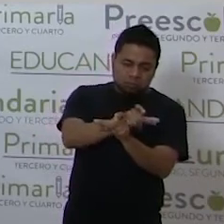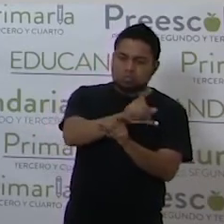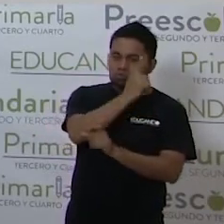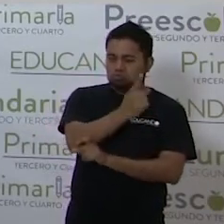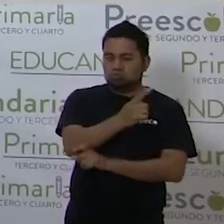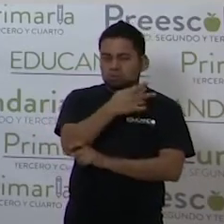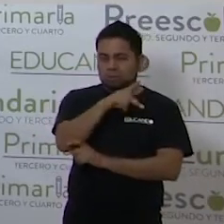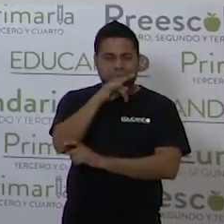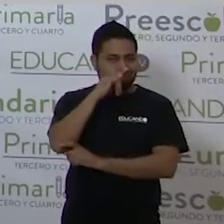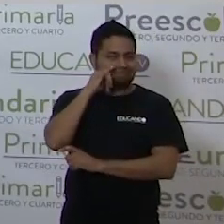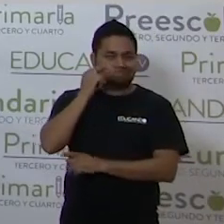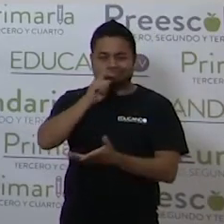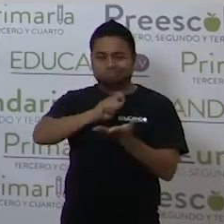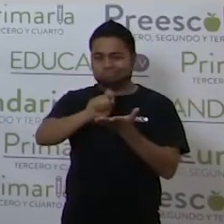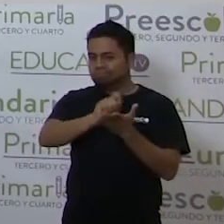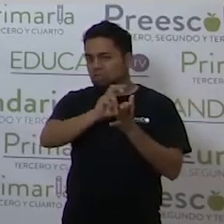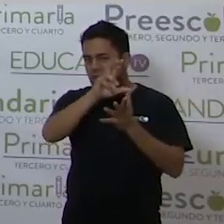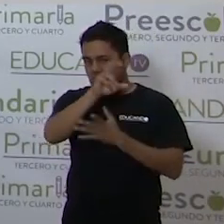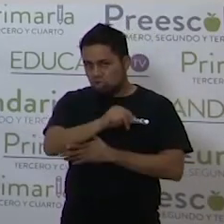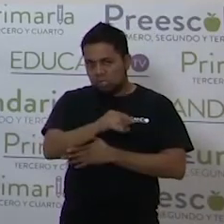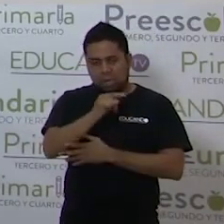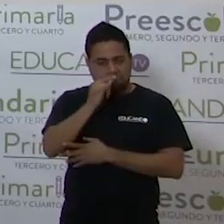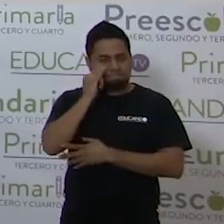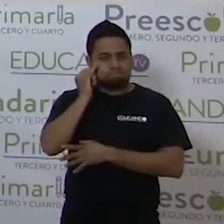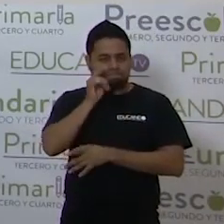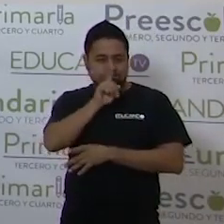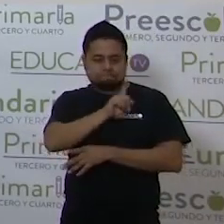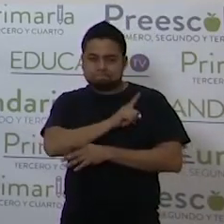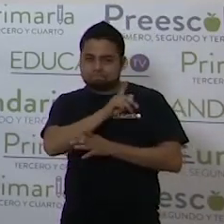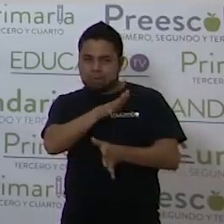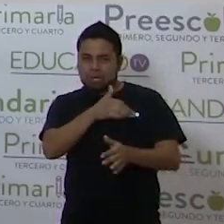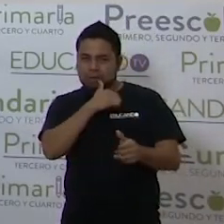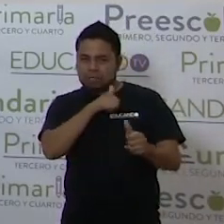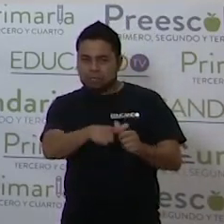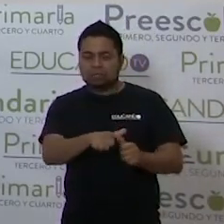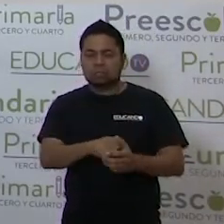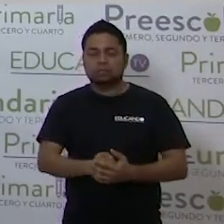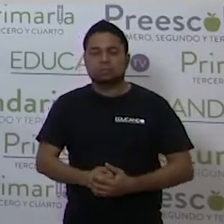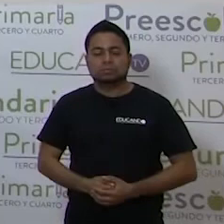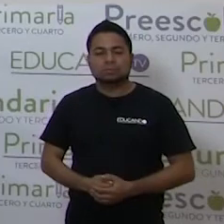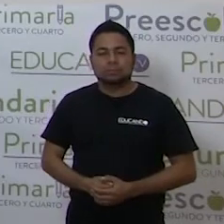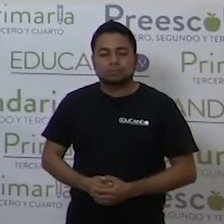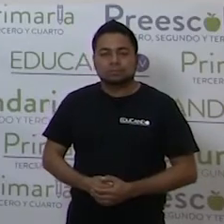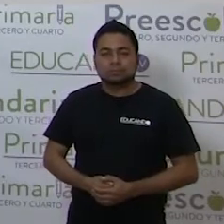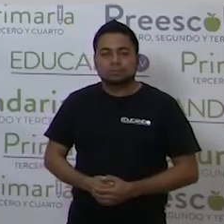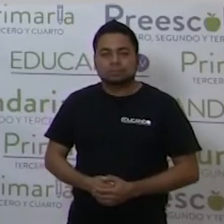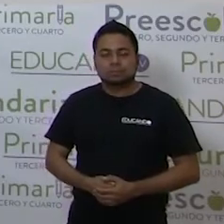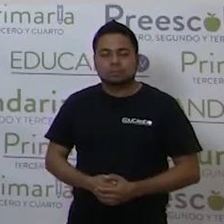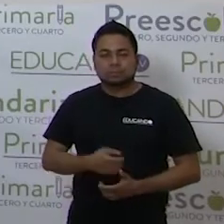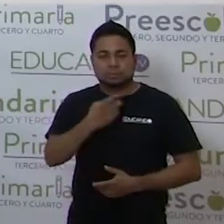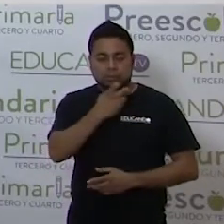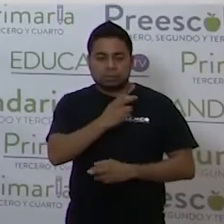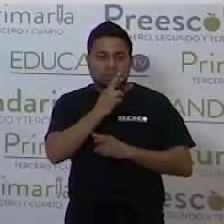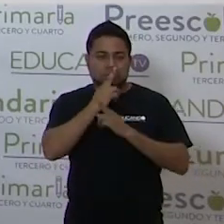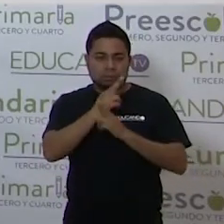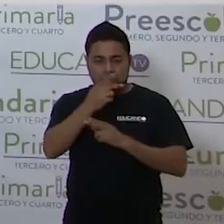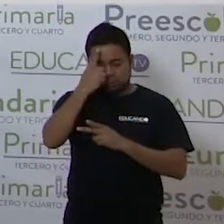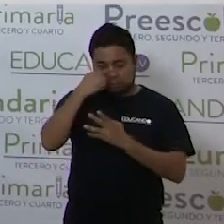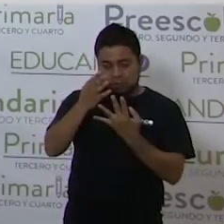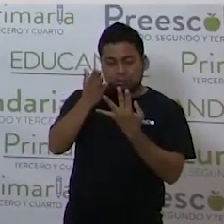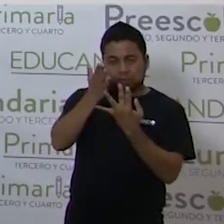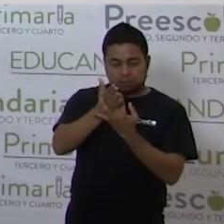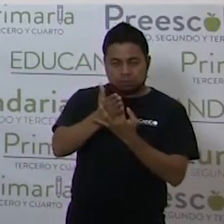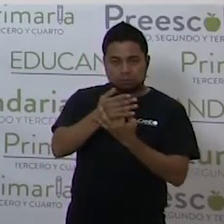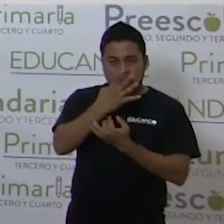pero no se anota recordamos eso ok entonces cuando esto es el resultado de esta división